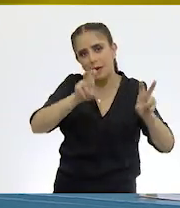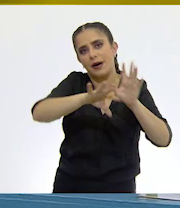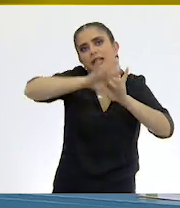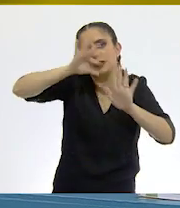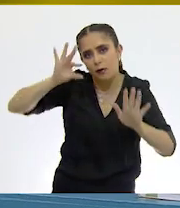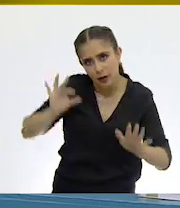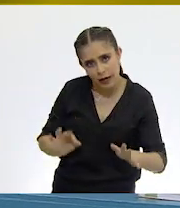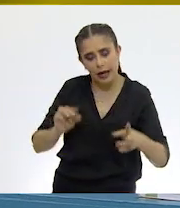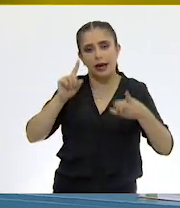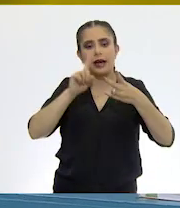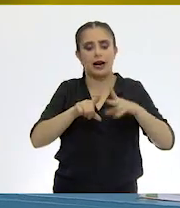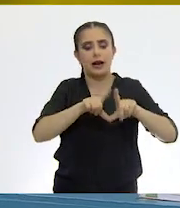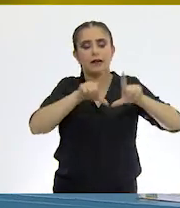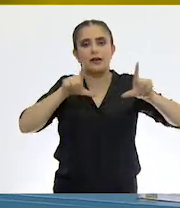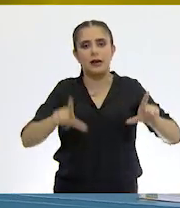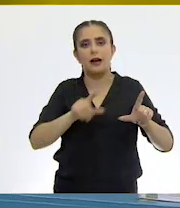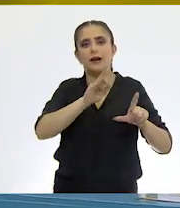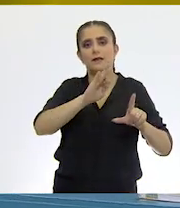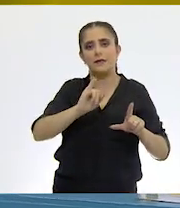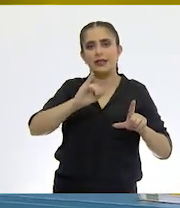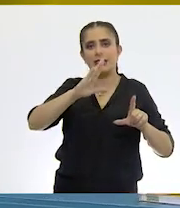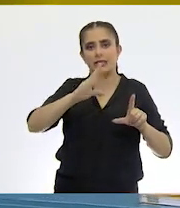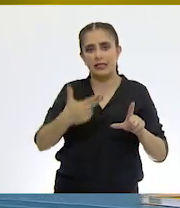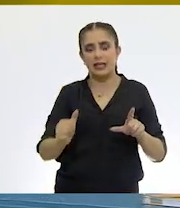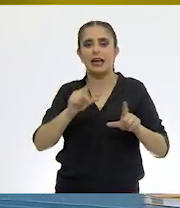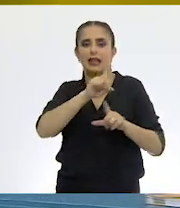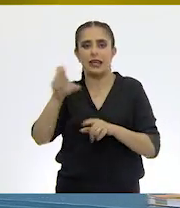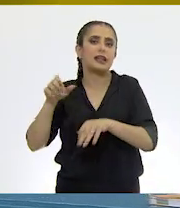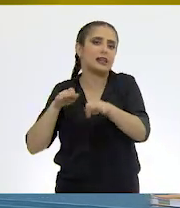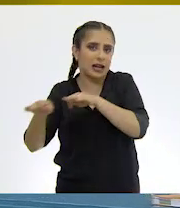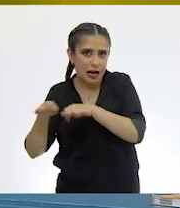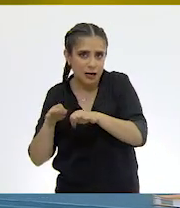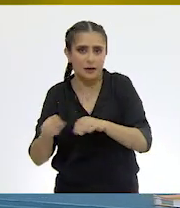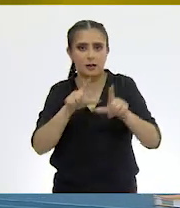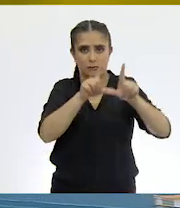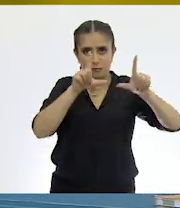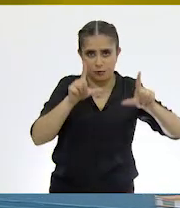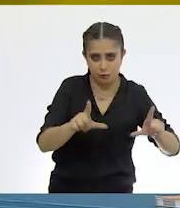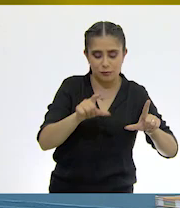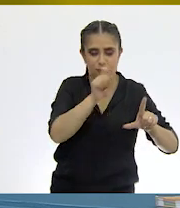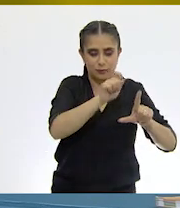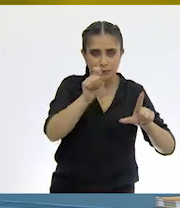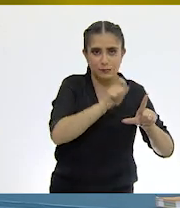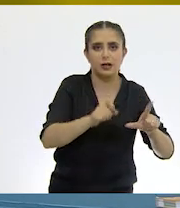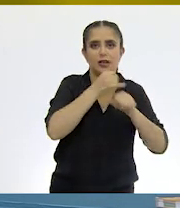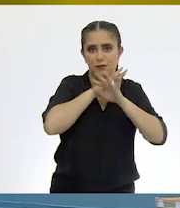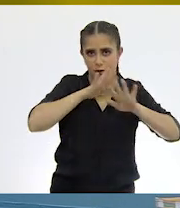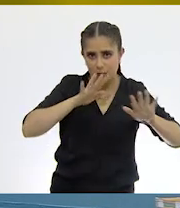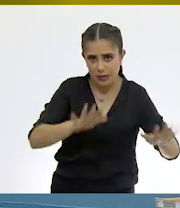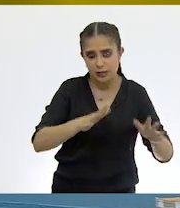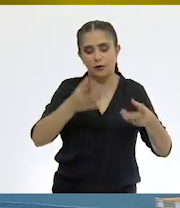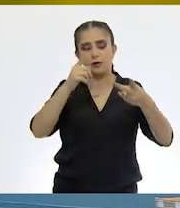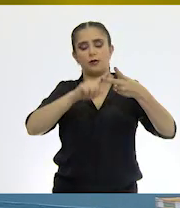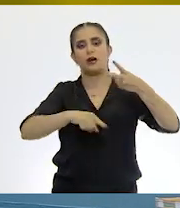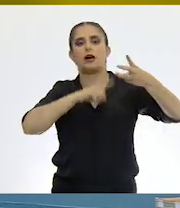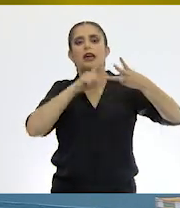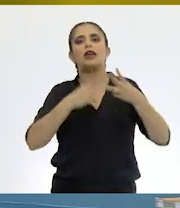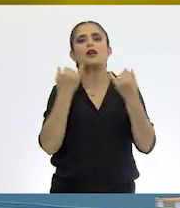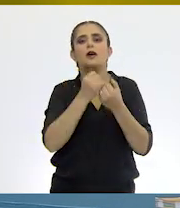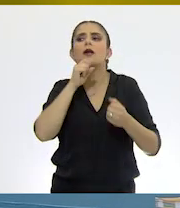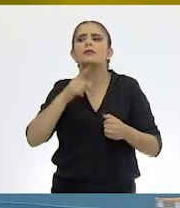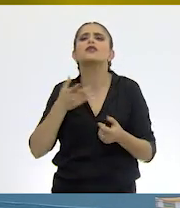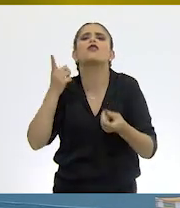mostramos también las fichas de trabajo en las que puedes organizar y concentrar toda tu información y también las fuentes a las que puedes